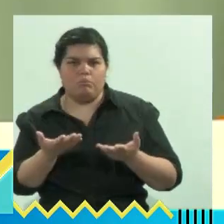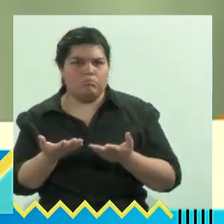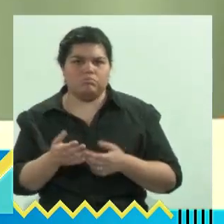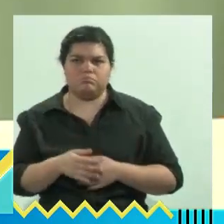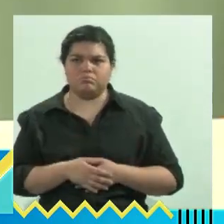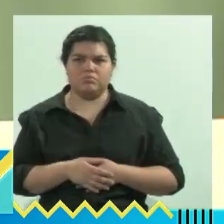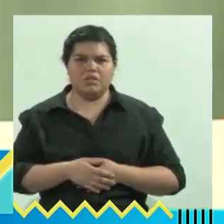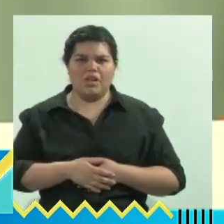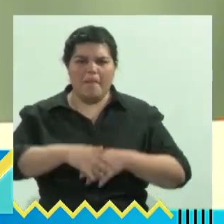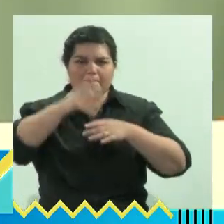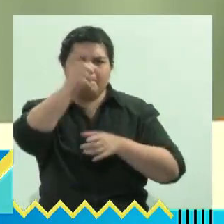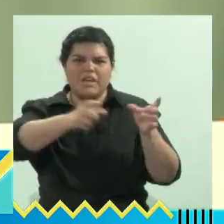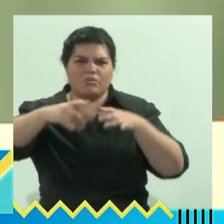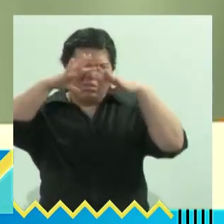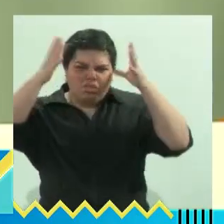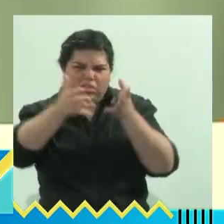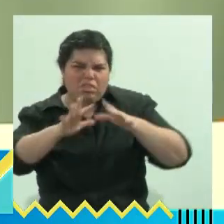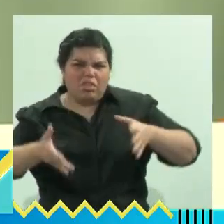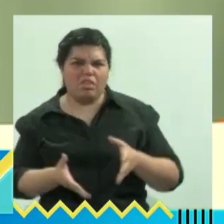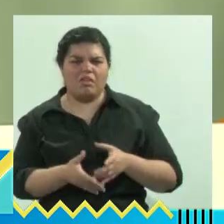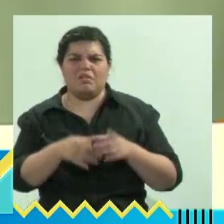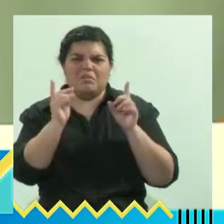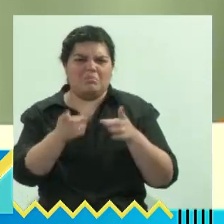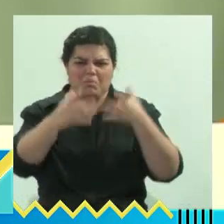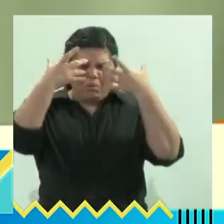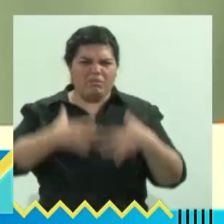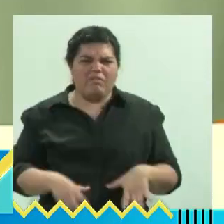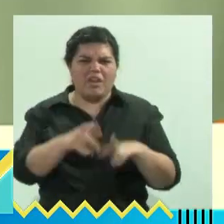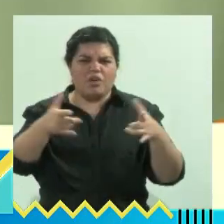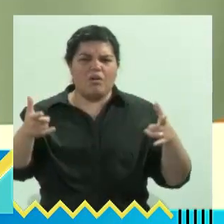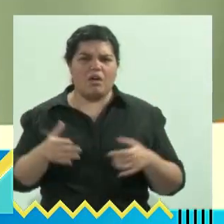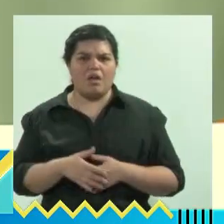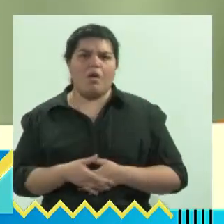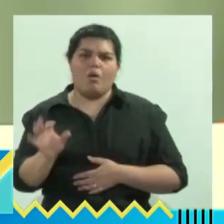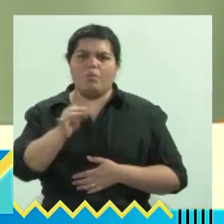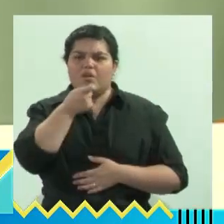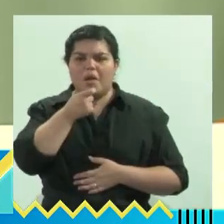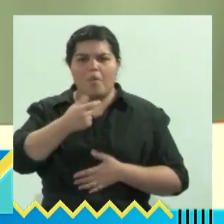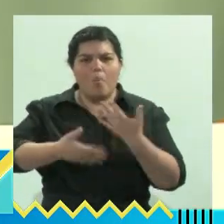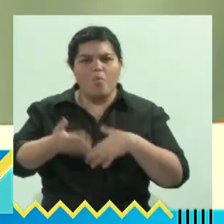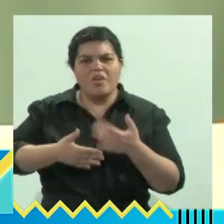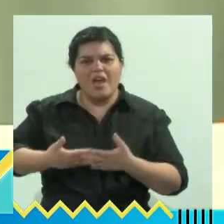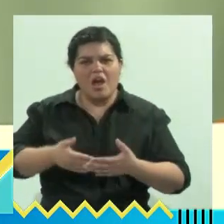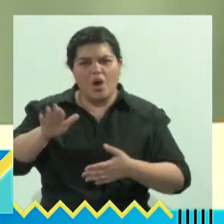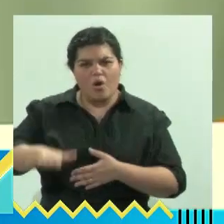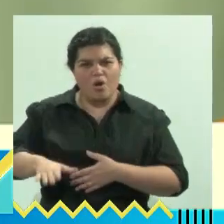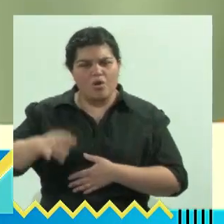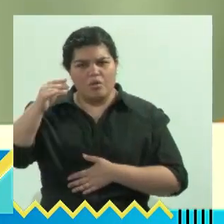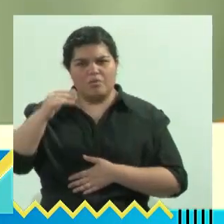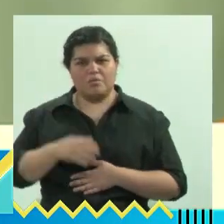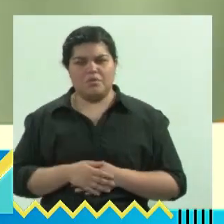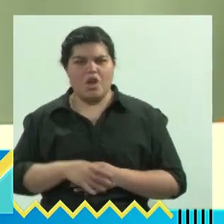personas deformadas, por ejemplo, como Freddy. Hoy veríamos Freddy, quizás o Chucky, ¿ves? Chucky es como divertido verlo. Sin